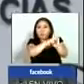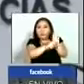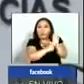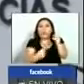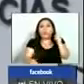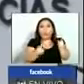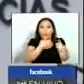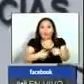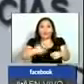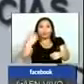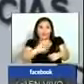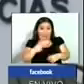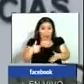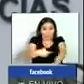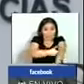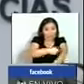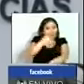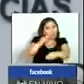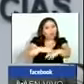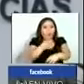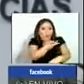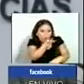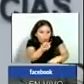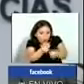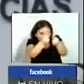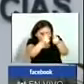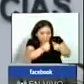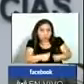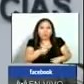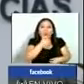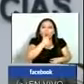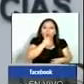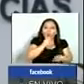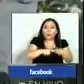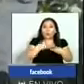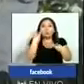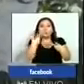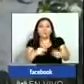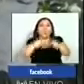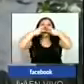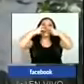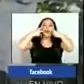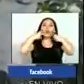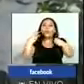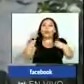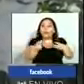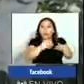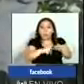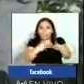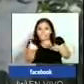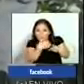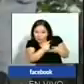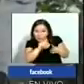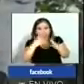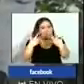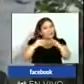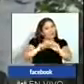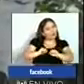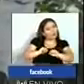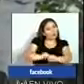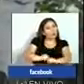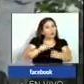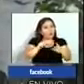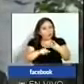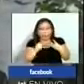informar la cantidad de casos sospechosos de COVID, cantidad de pruebas realizadas, muertes registradas, el